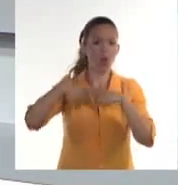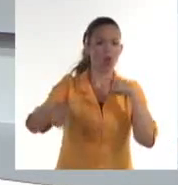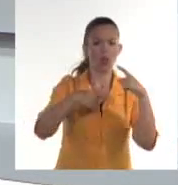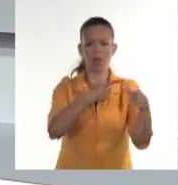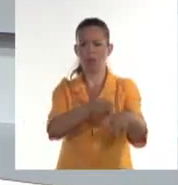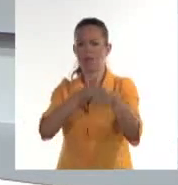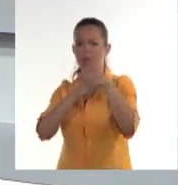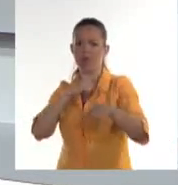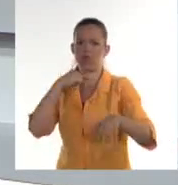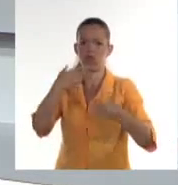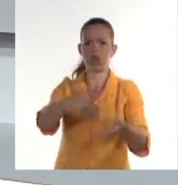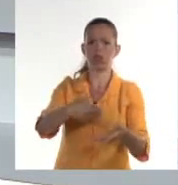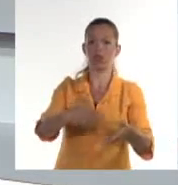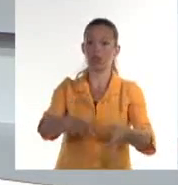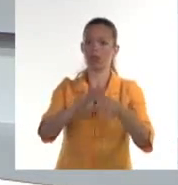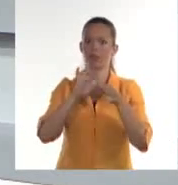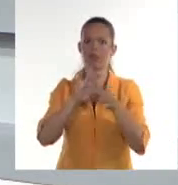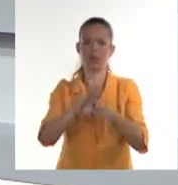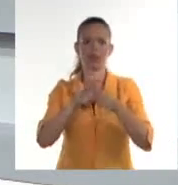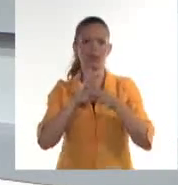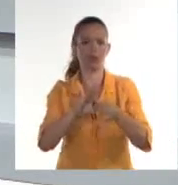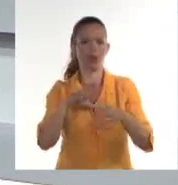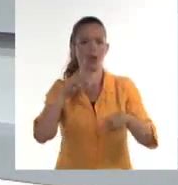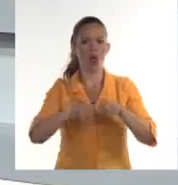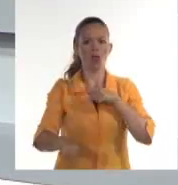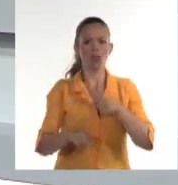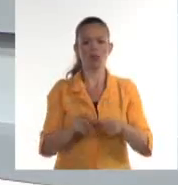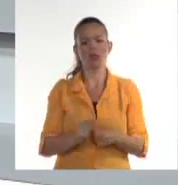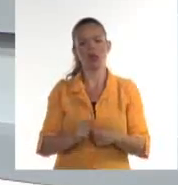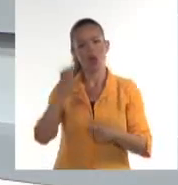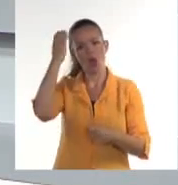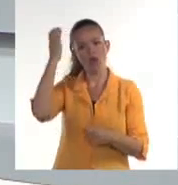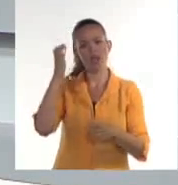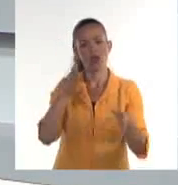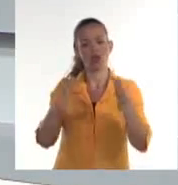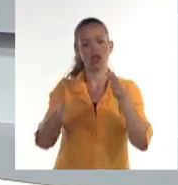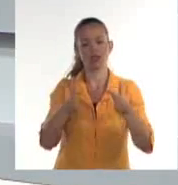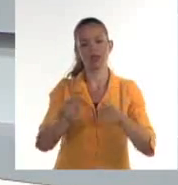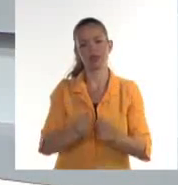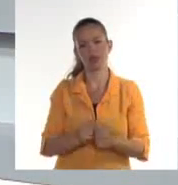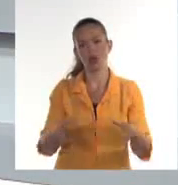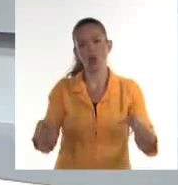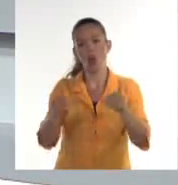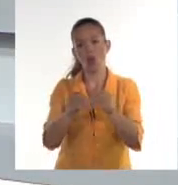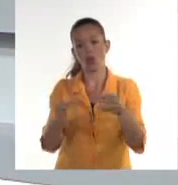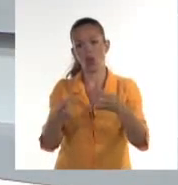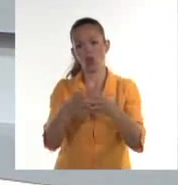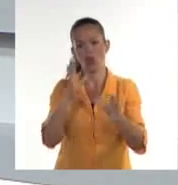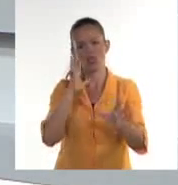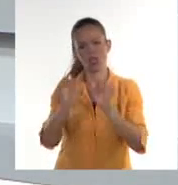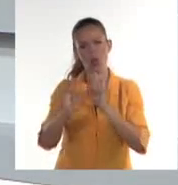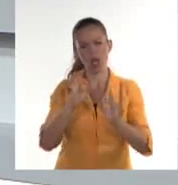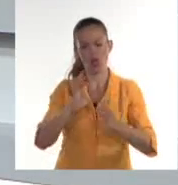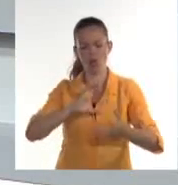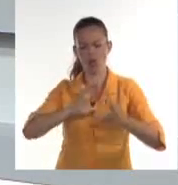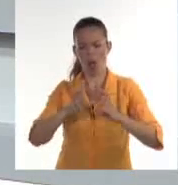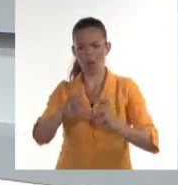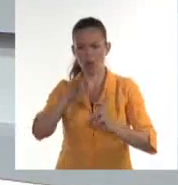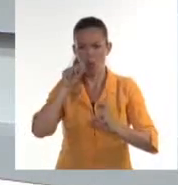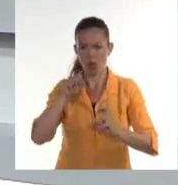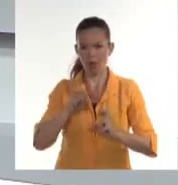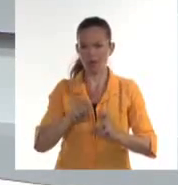otra solución, la de gobierno de transición, unido a una misión multinacional de seguridad, tampoco es una estrategia nueva. Por Haití han